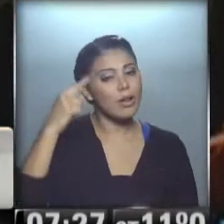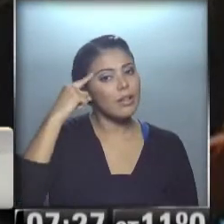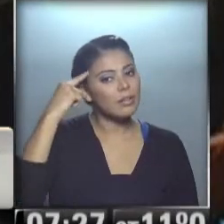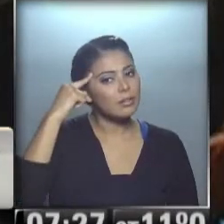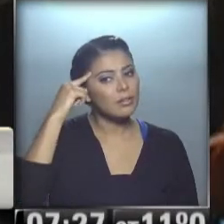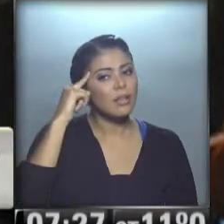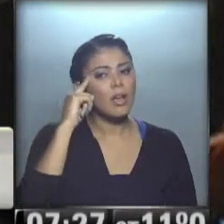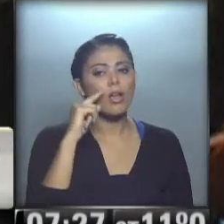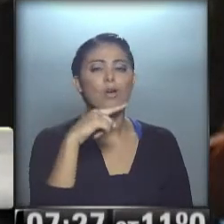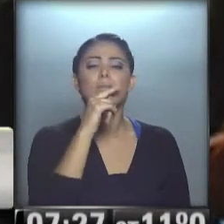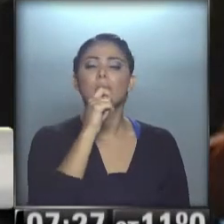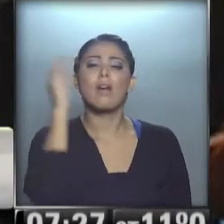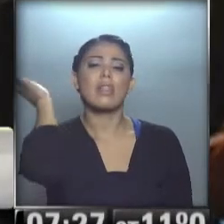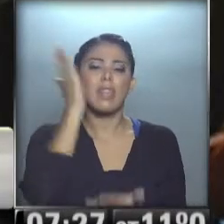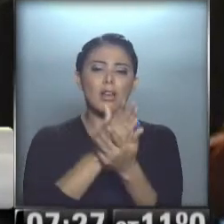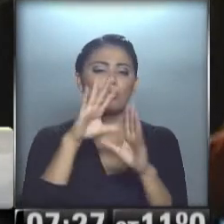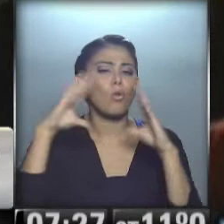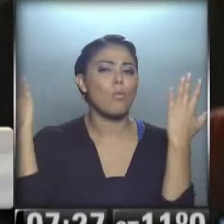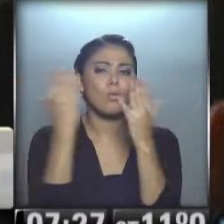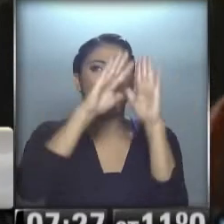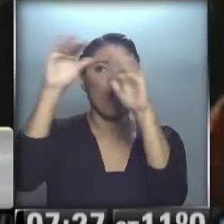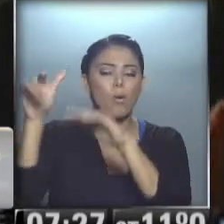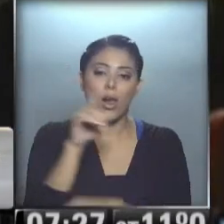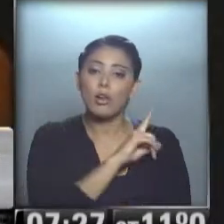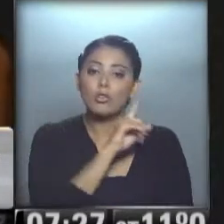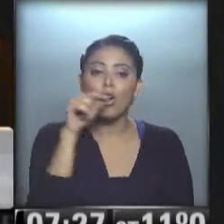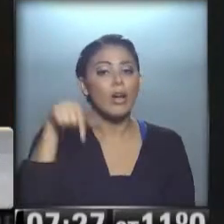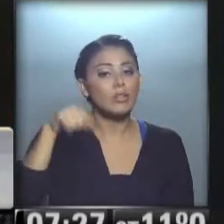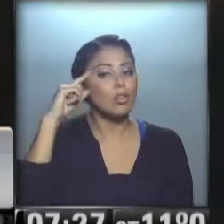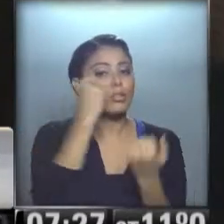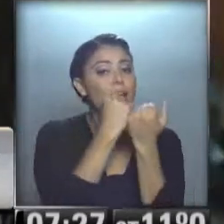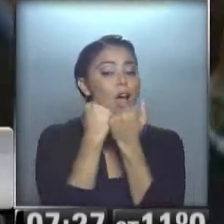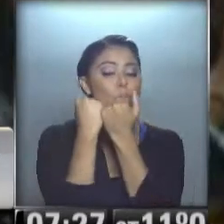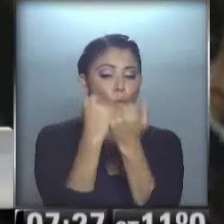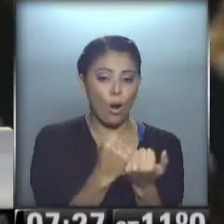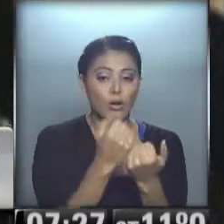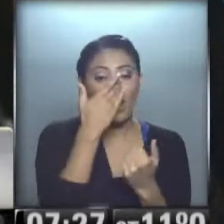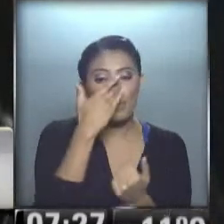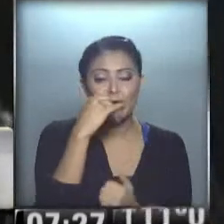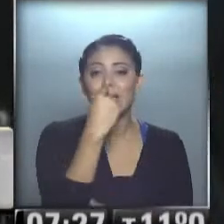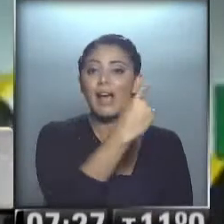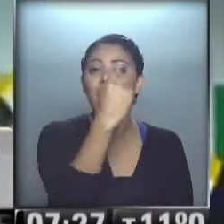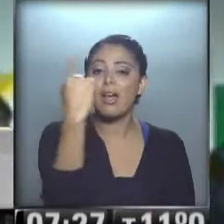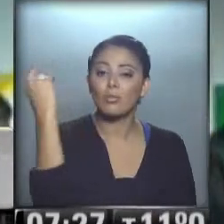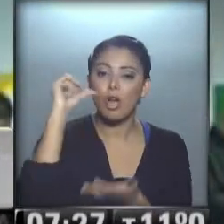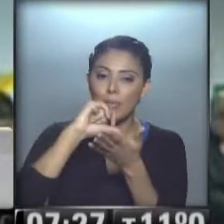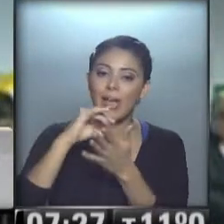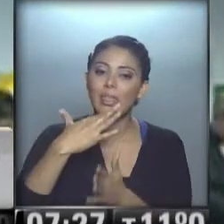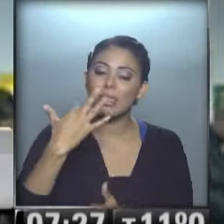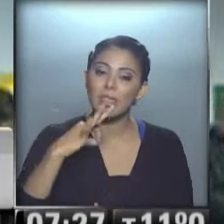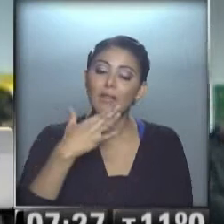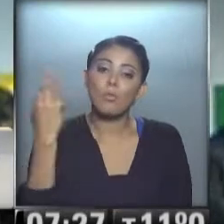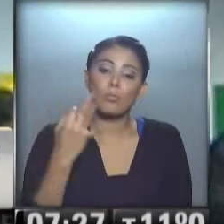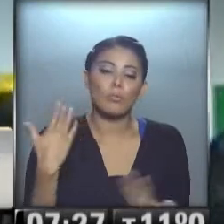es tipificar delitos a nivel internacional, estos son acuerdos que después debemos implementar en cada país. Por eso